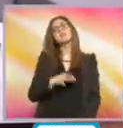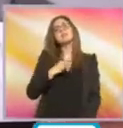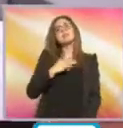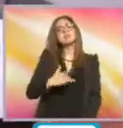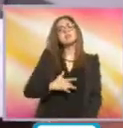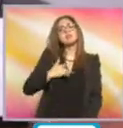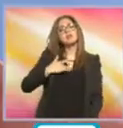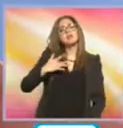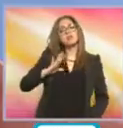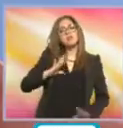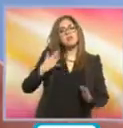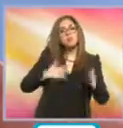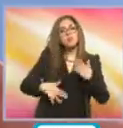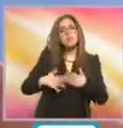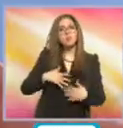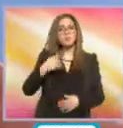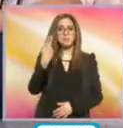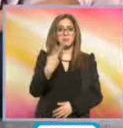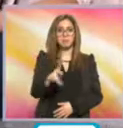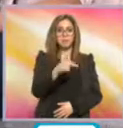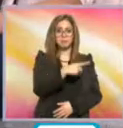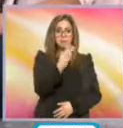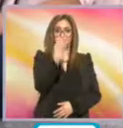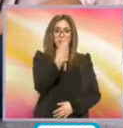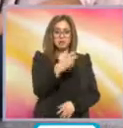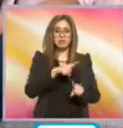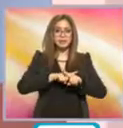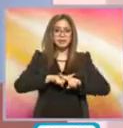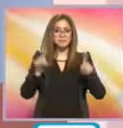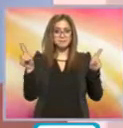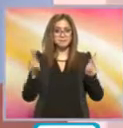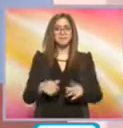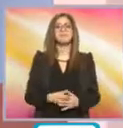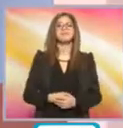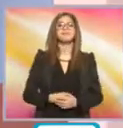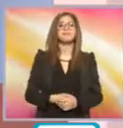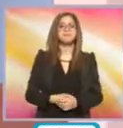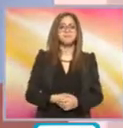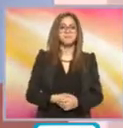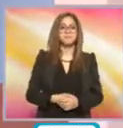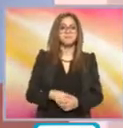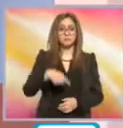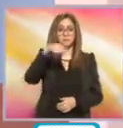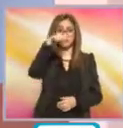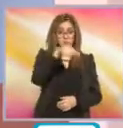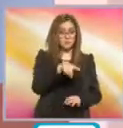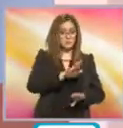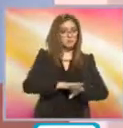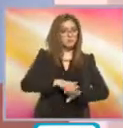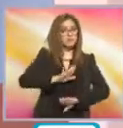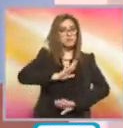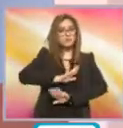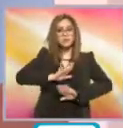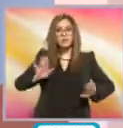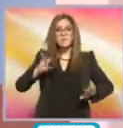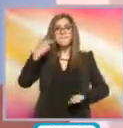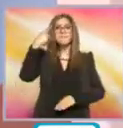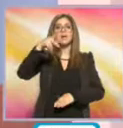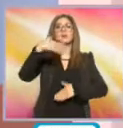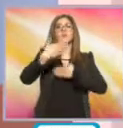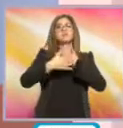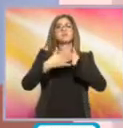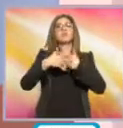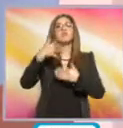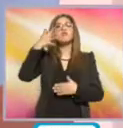burnout ya es algo diferente. ¿Cómo lo identificamos? Sí, el burnout ya es como el extremo y como el problema es que las consecuencias son